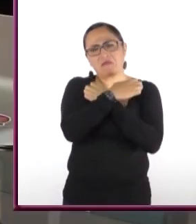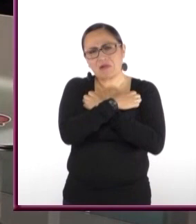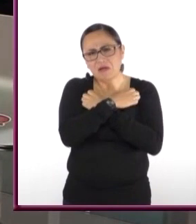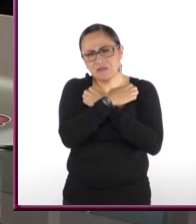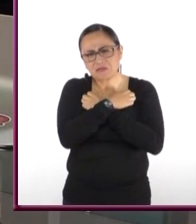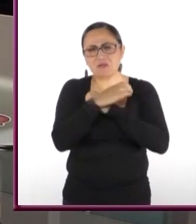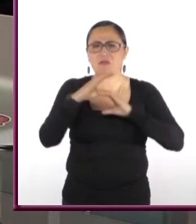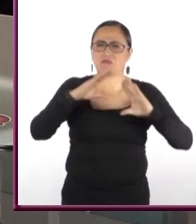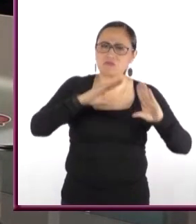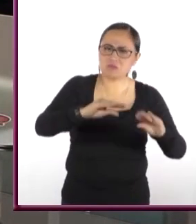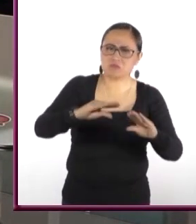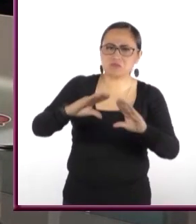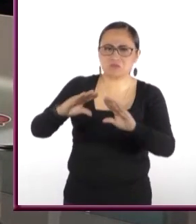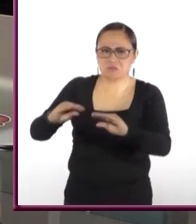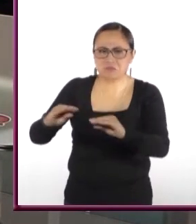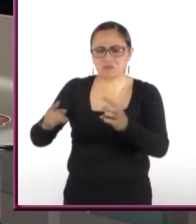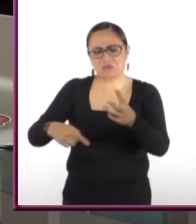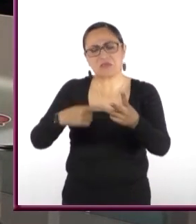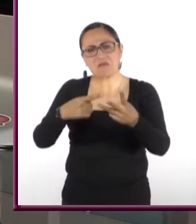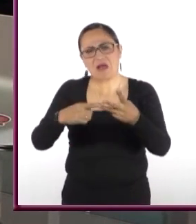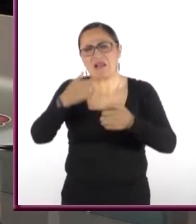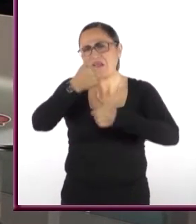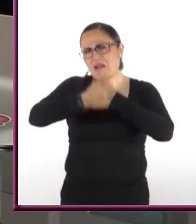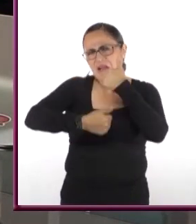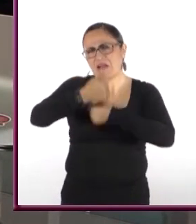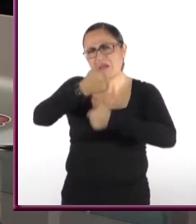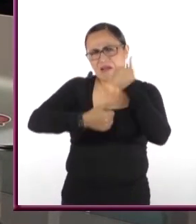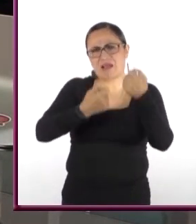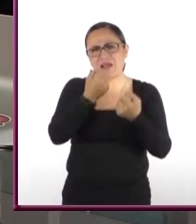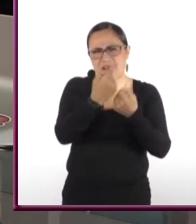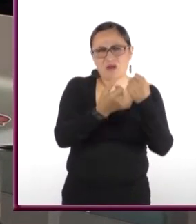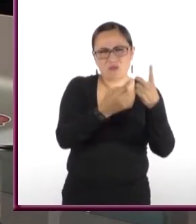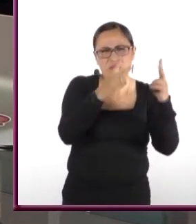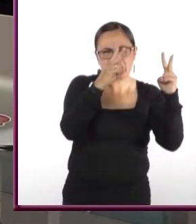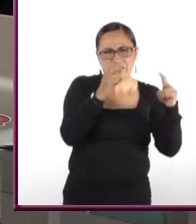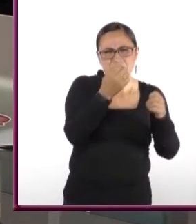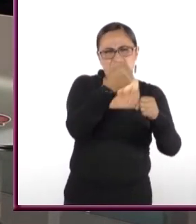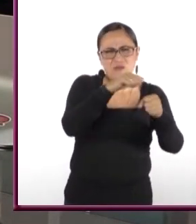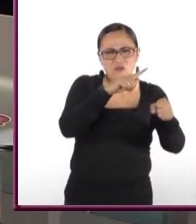¿no? Para pues cierto tipo de carreras más